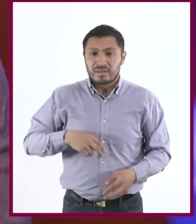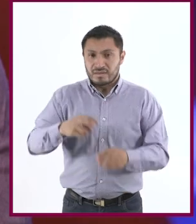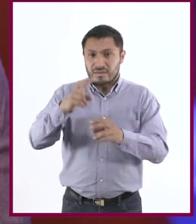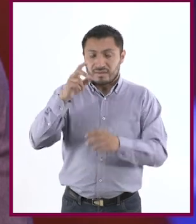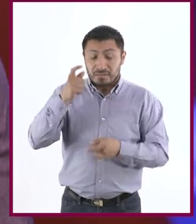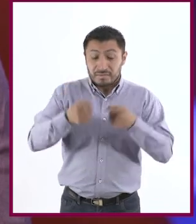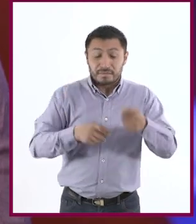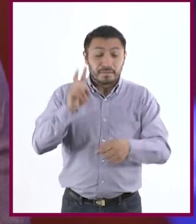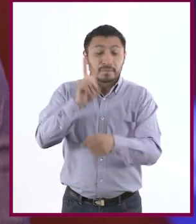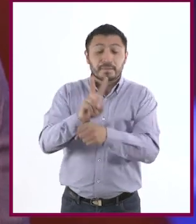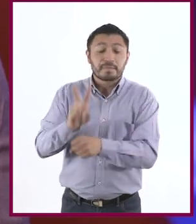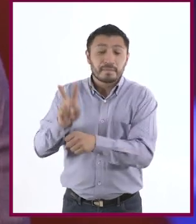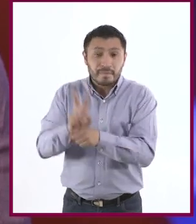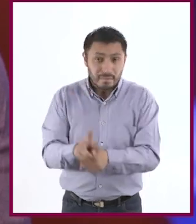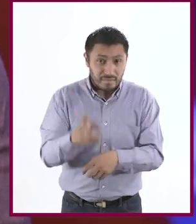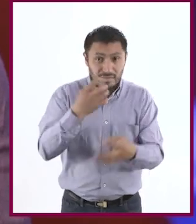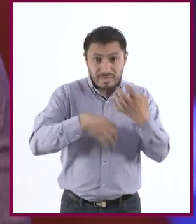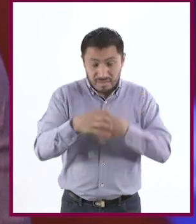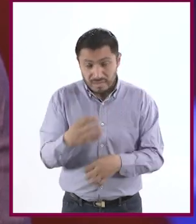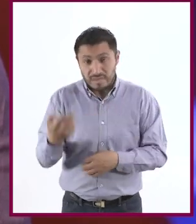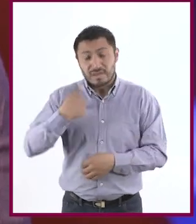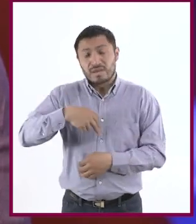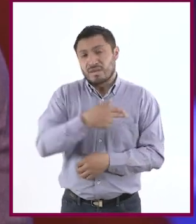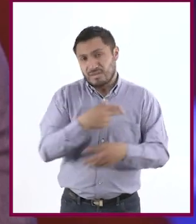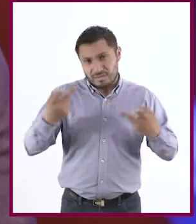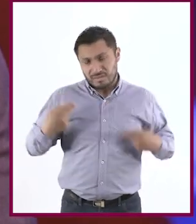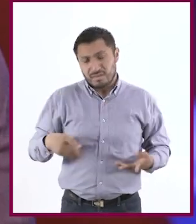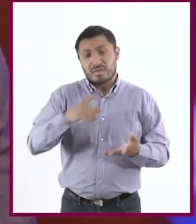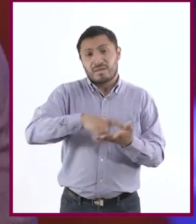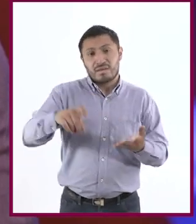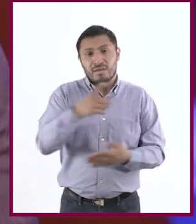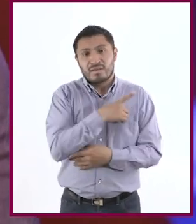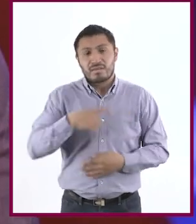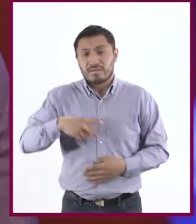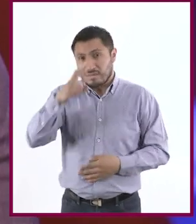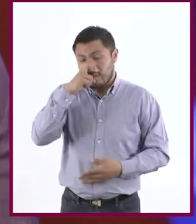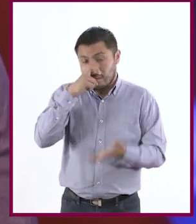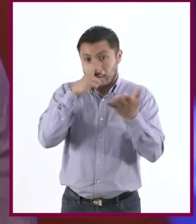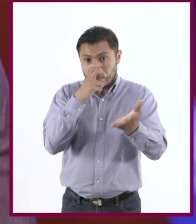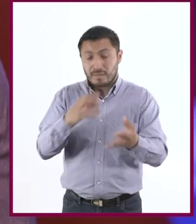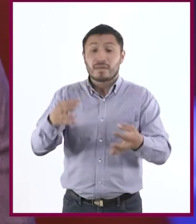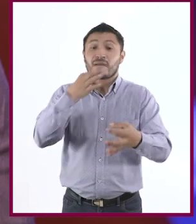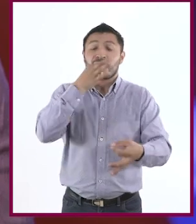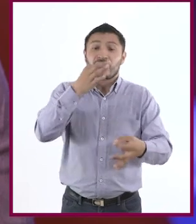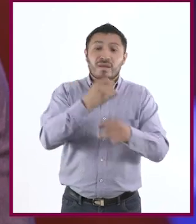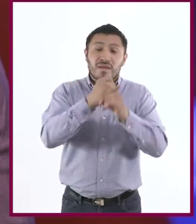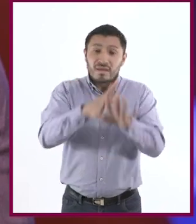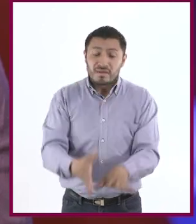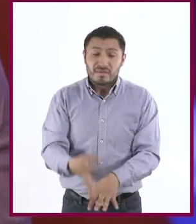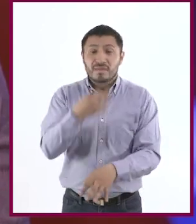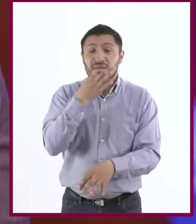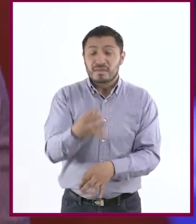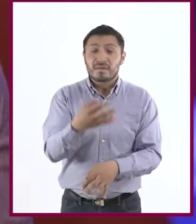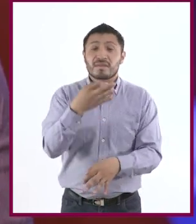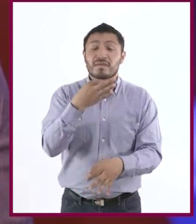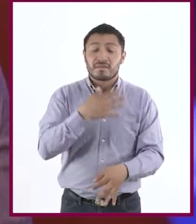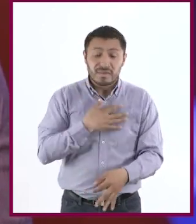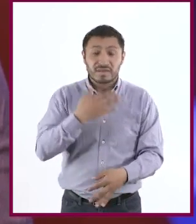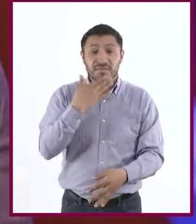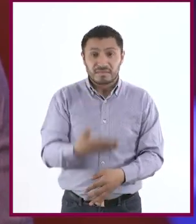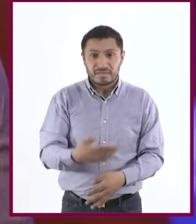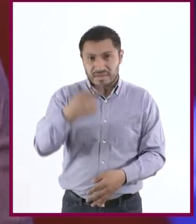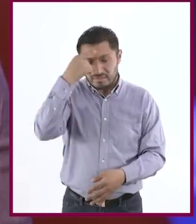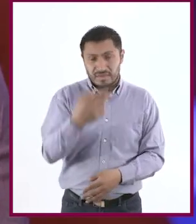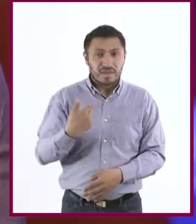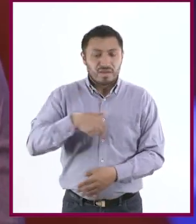gobiernos y empresas, y nosotras y nosotros, como público consumidor, debemos exigir contar con la información suficiente para tomar las decisiones que